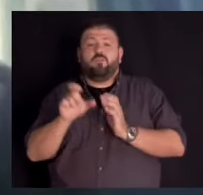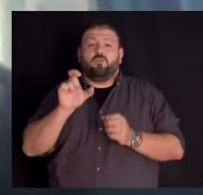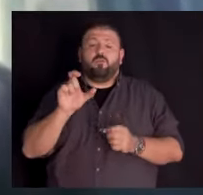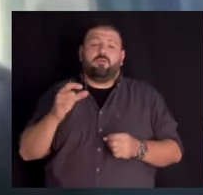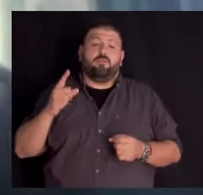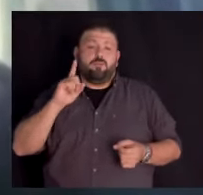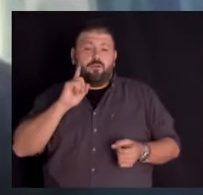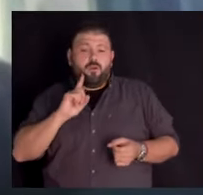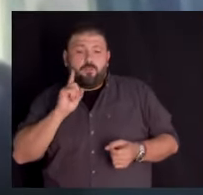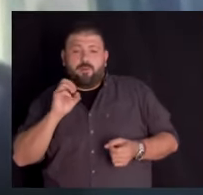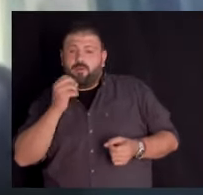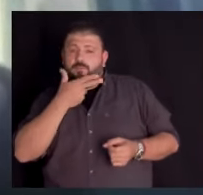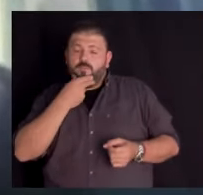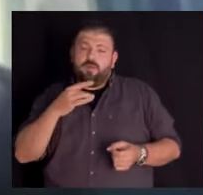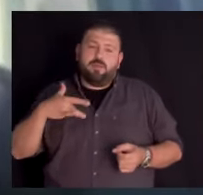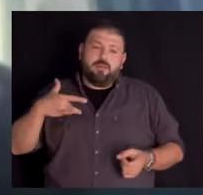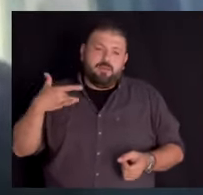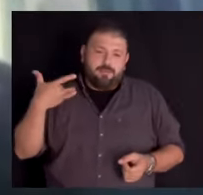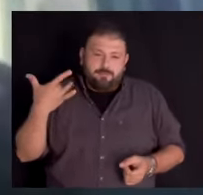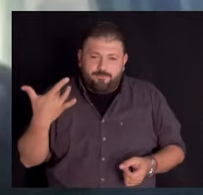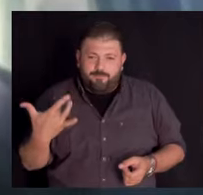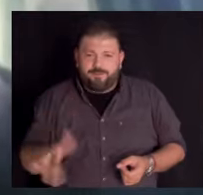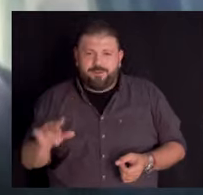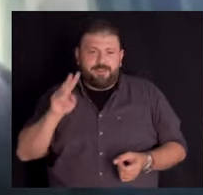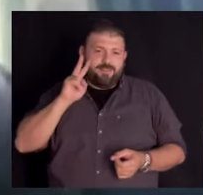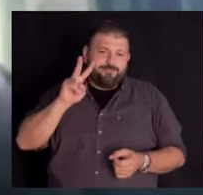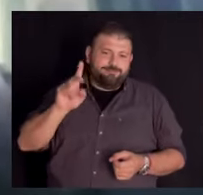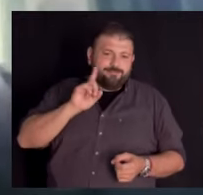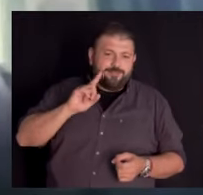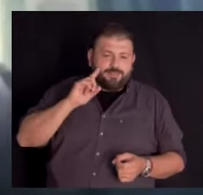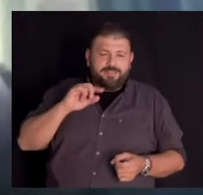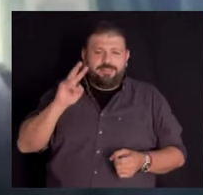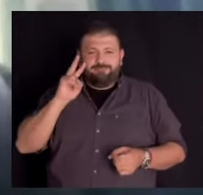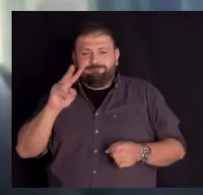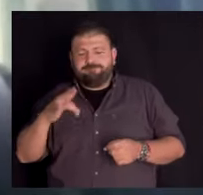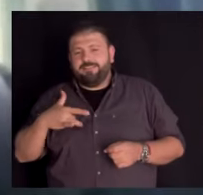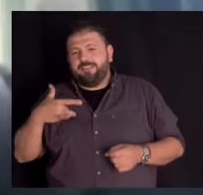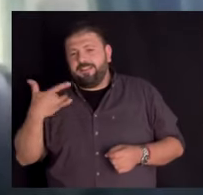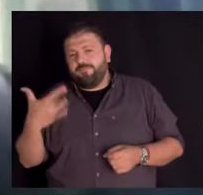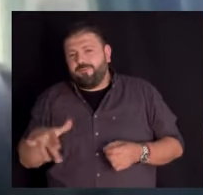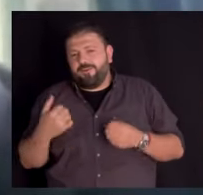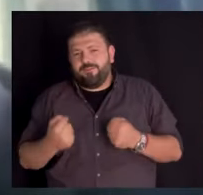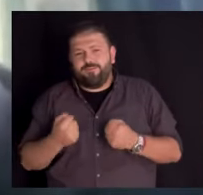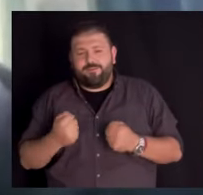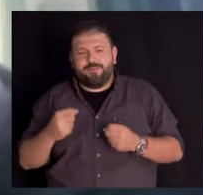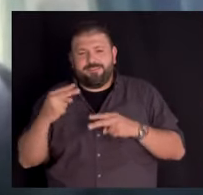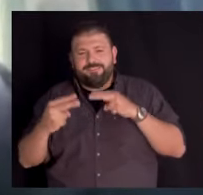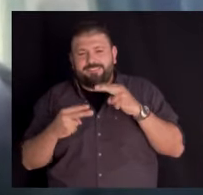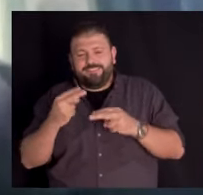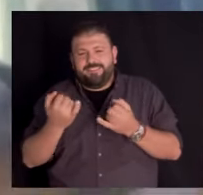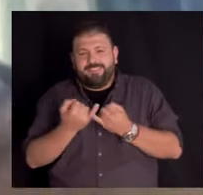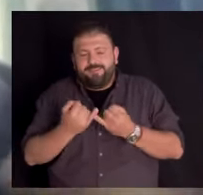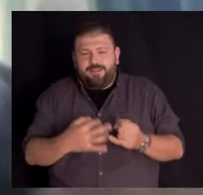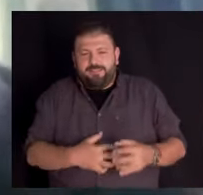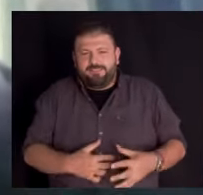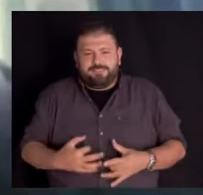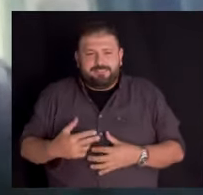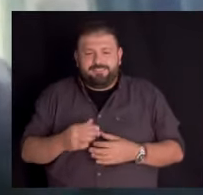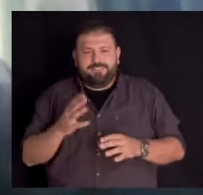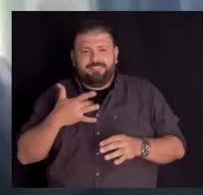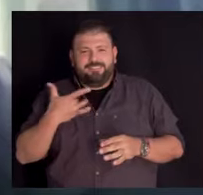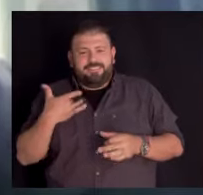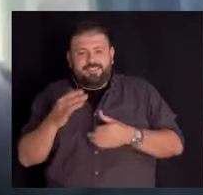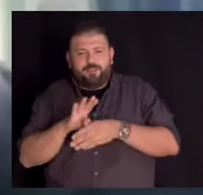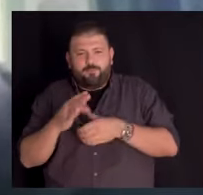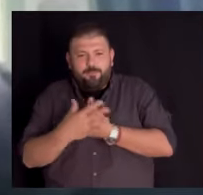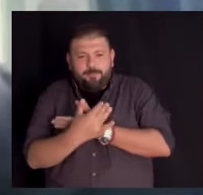enamoradas, y ves a tu pareja, ves a la persona, que dice cuando sientes maripositas en el estómago, no dice cuando sientes maripositas en el